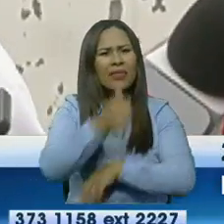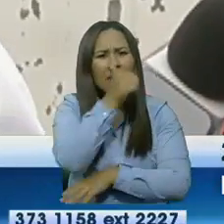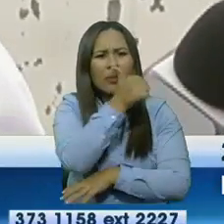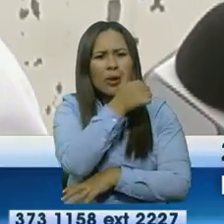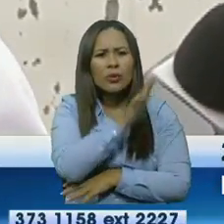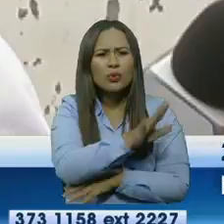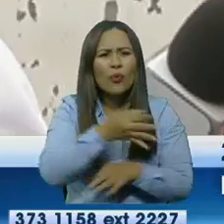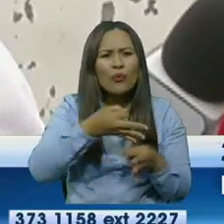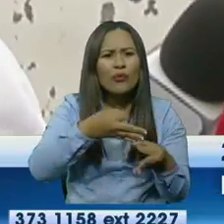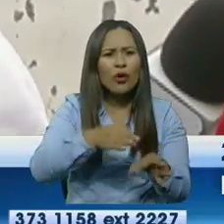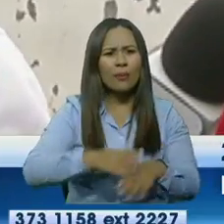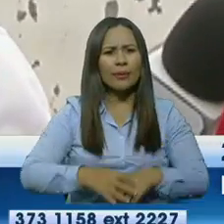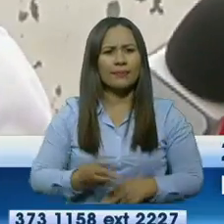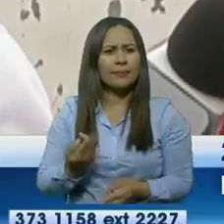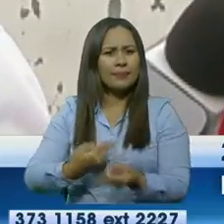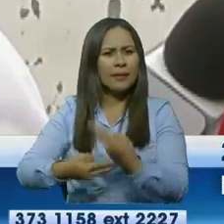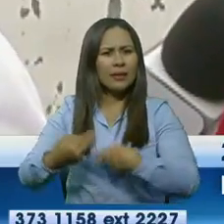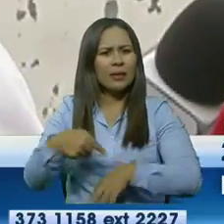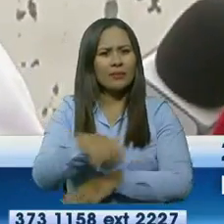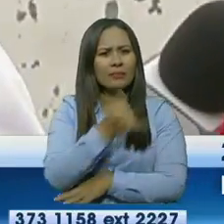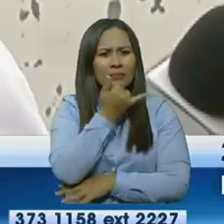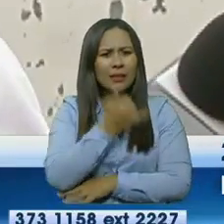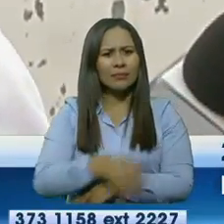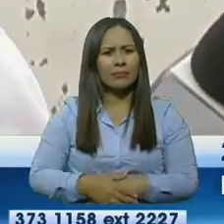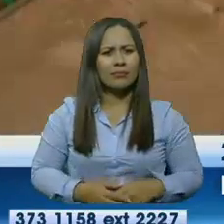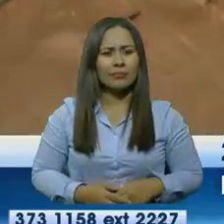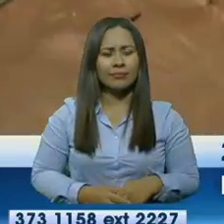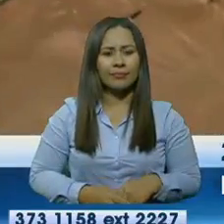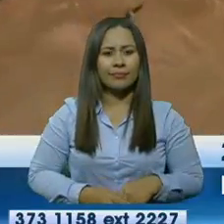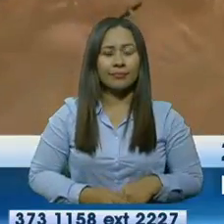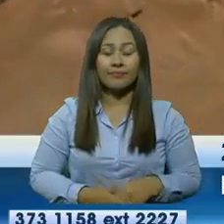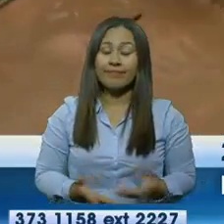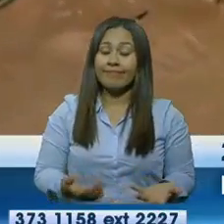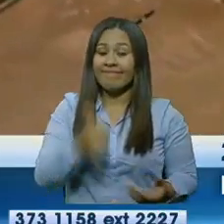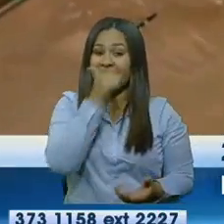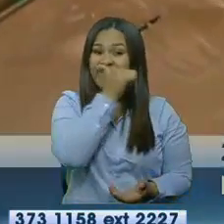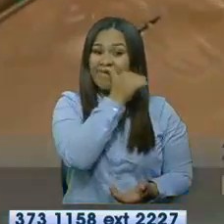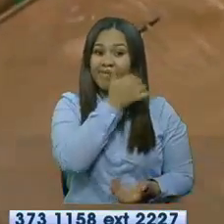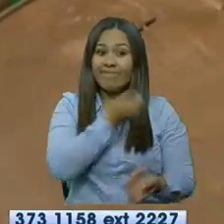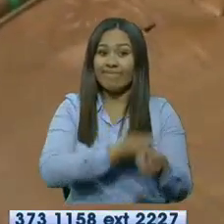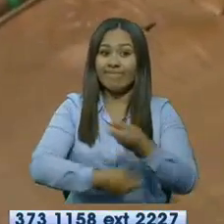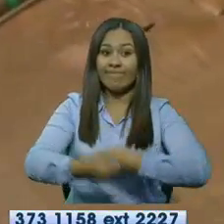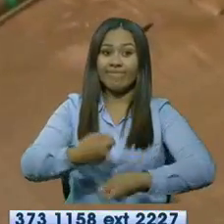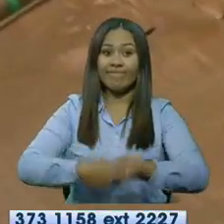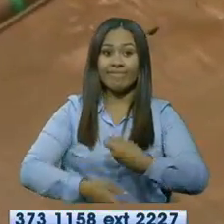forma de expender esta sustancia sujeta a fiscalización. Informó José Morales.